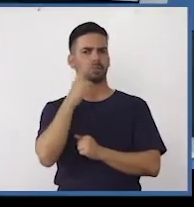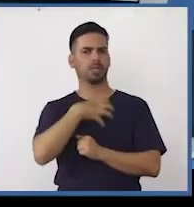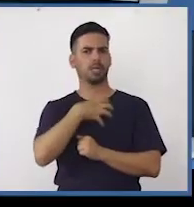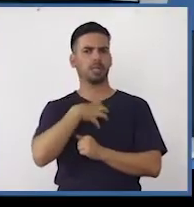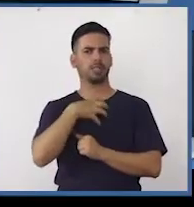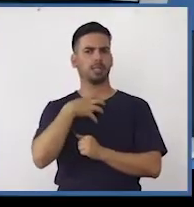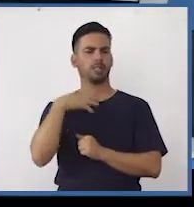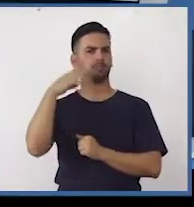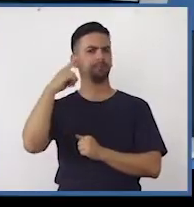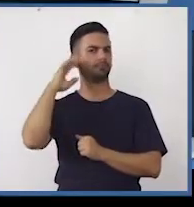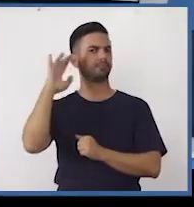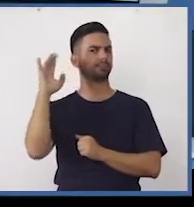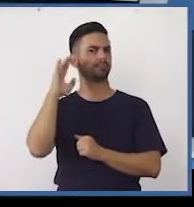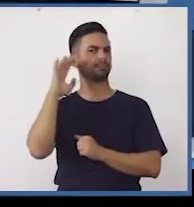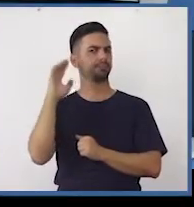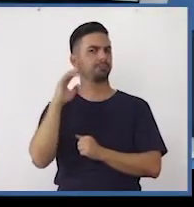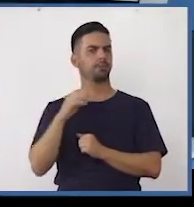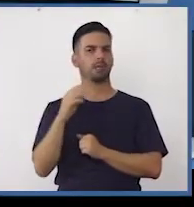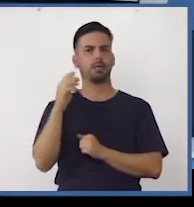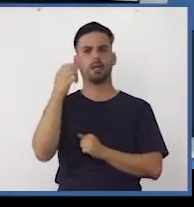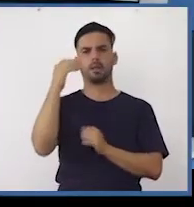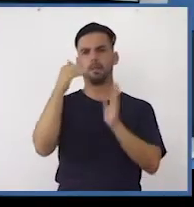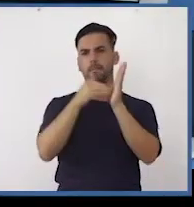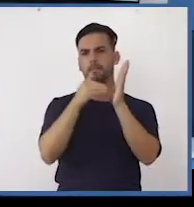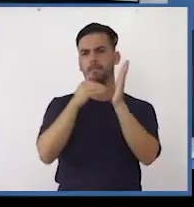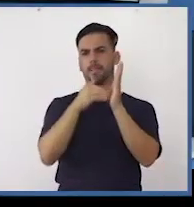la longitud de onda en cada caso.